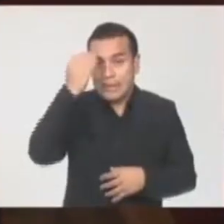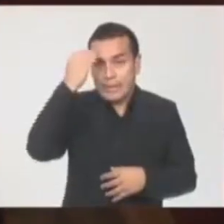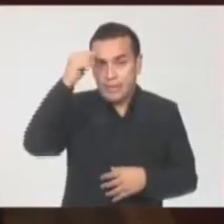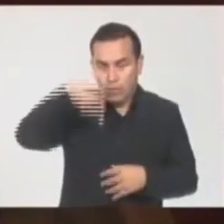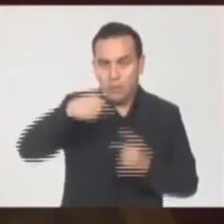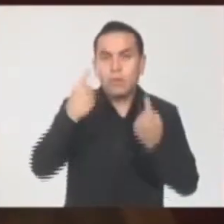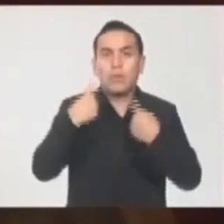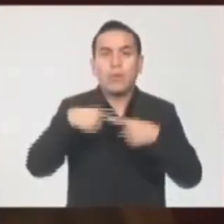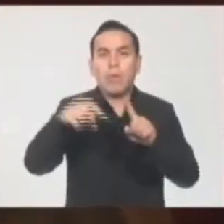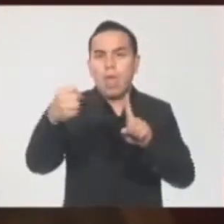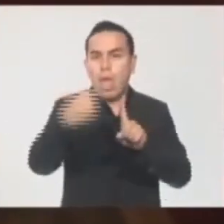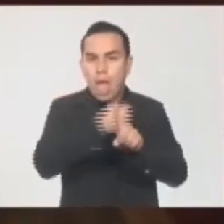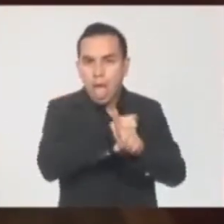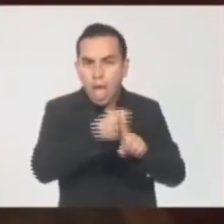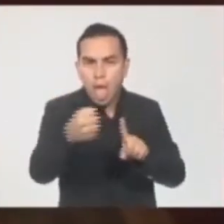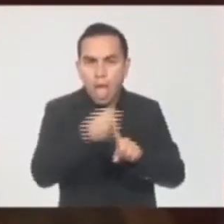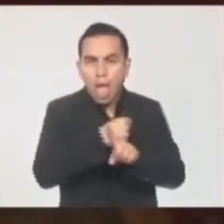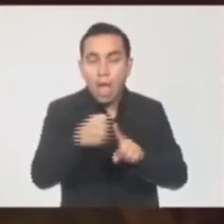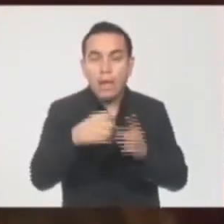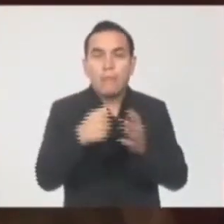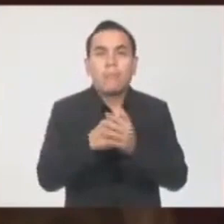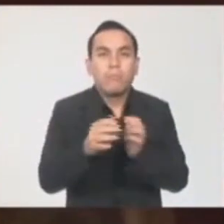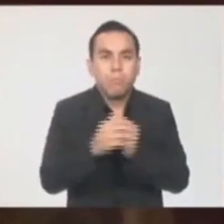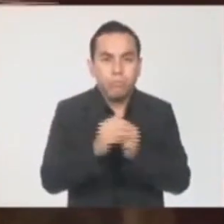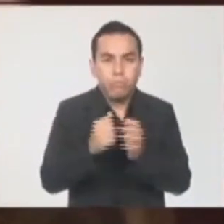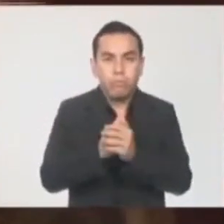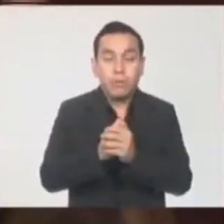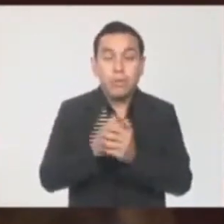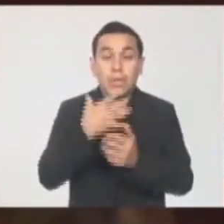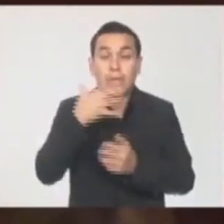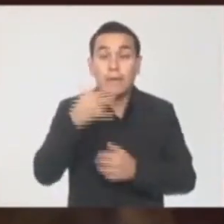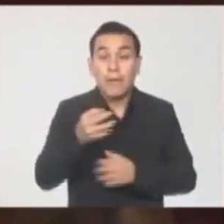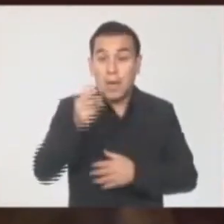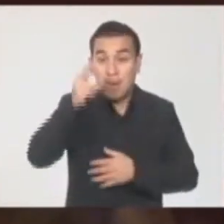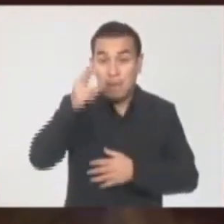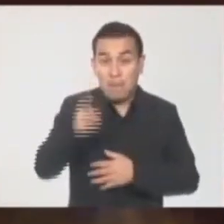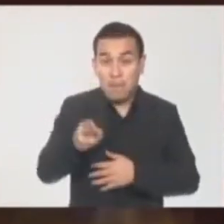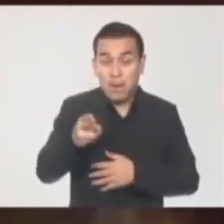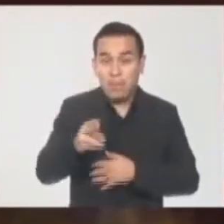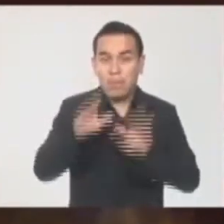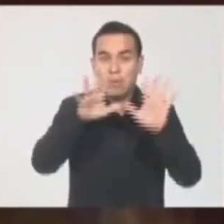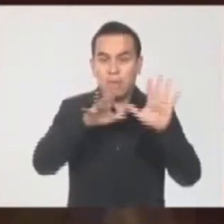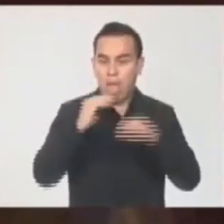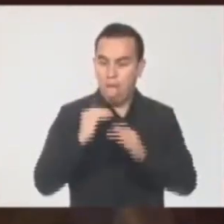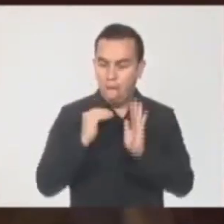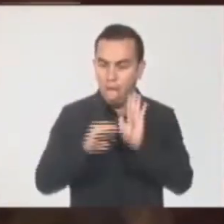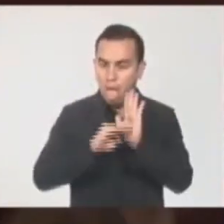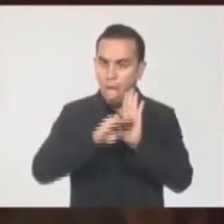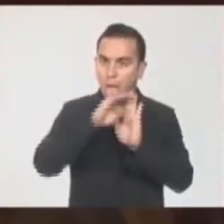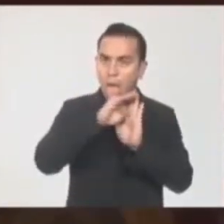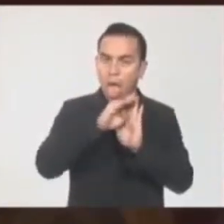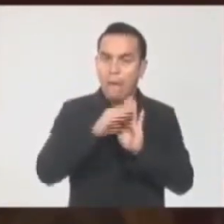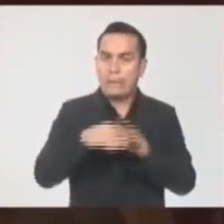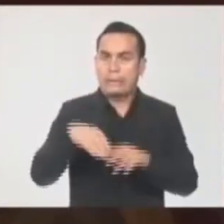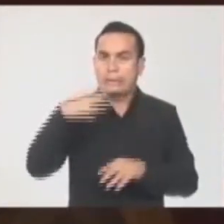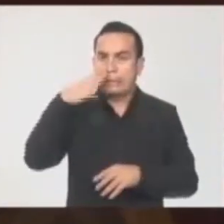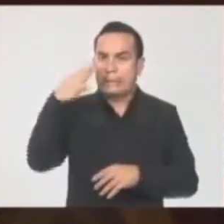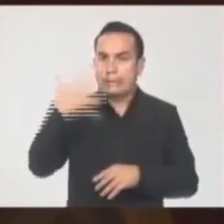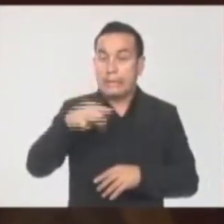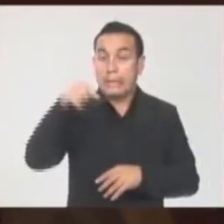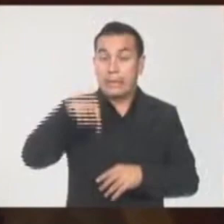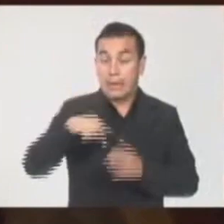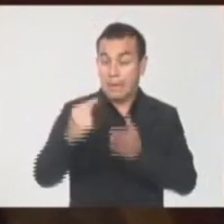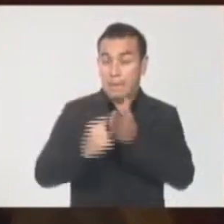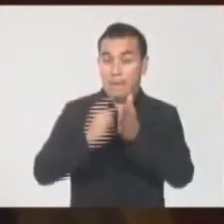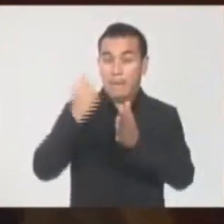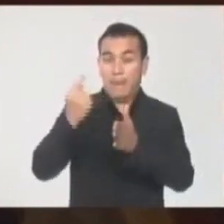violento y aunque aún sufrimos el embate de la delincuencia, ya no estamos en los 10 países más violentos del mundo, cuando antes éramos el primero en